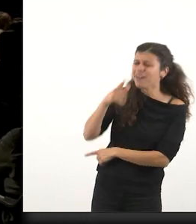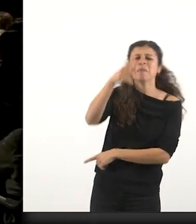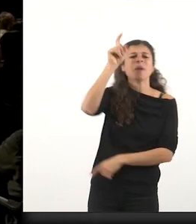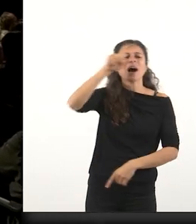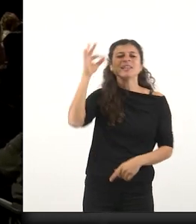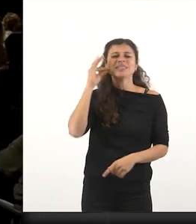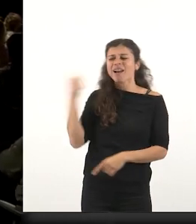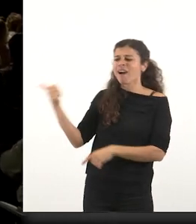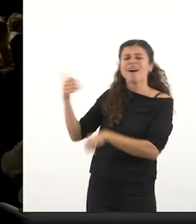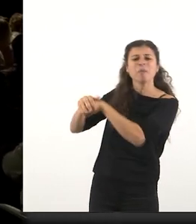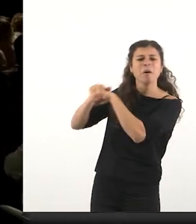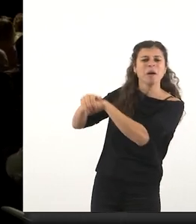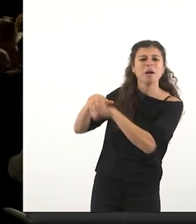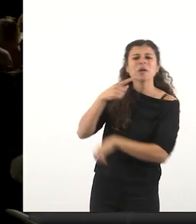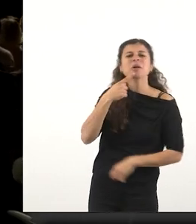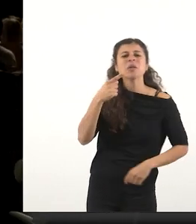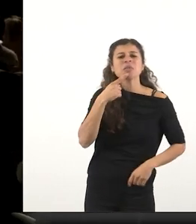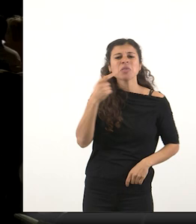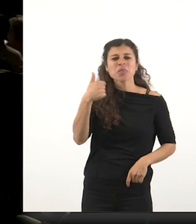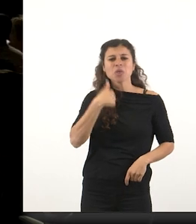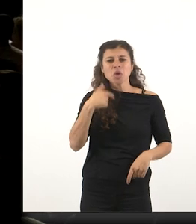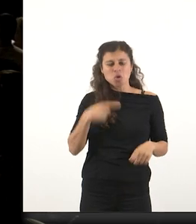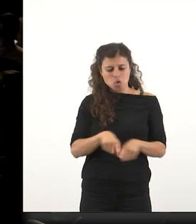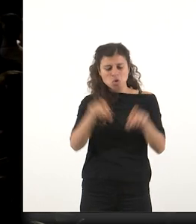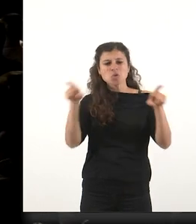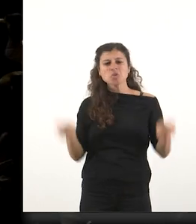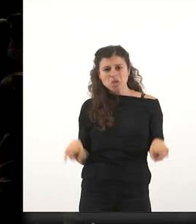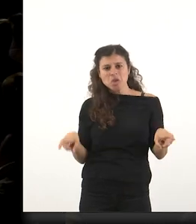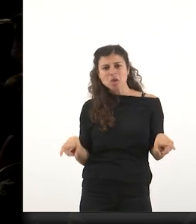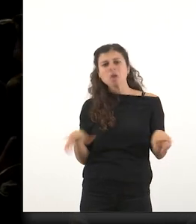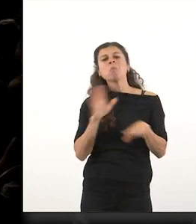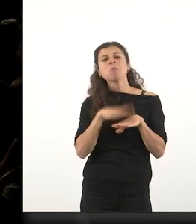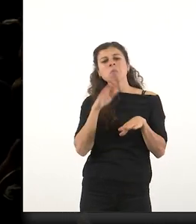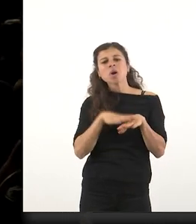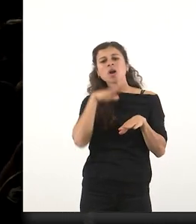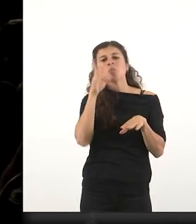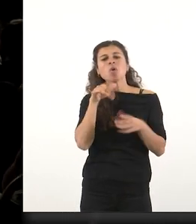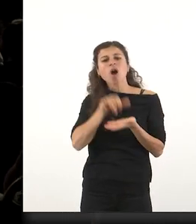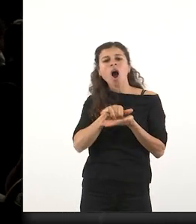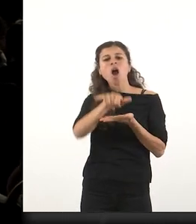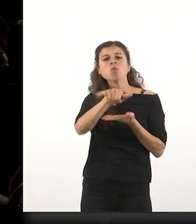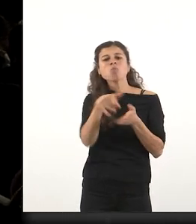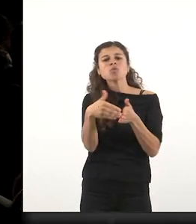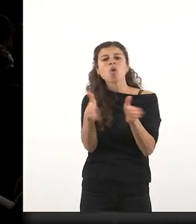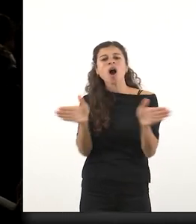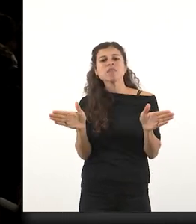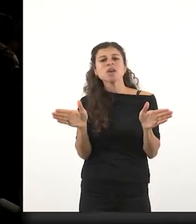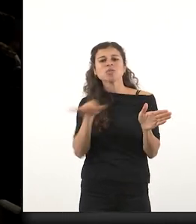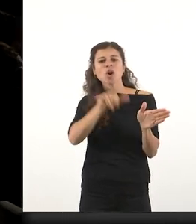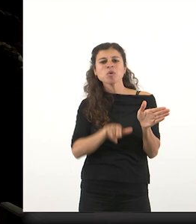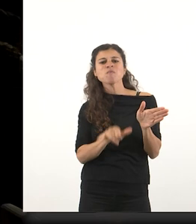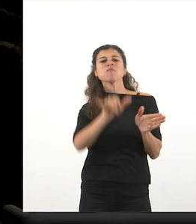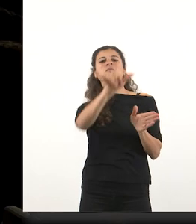¡Maestra! Dice mi colega Juan que yo es que soy un fenómeno, maestra. Yo me siento así porque tengo el aeropuerto abierto con el avión en posición de salida de